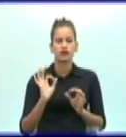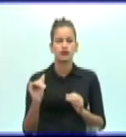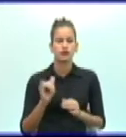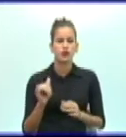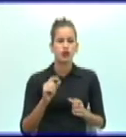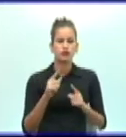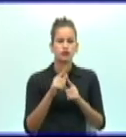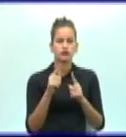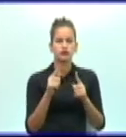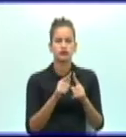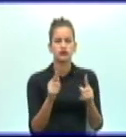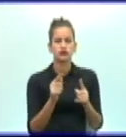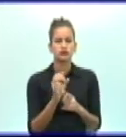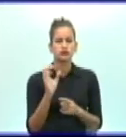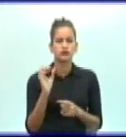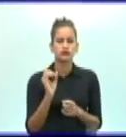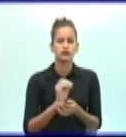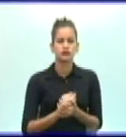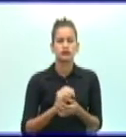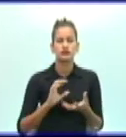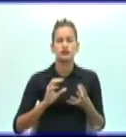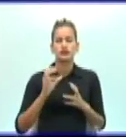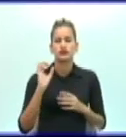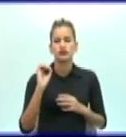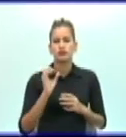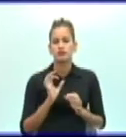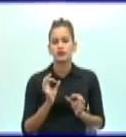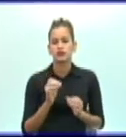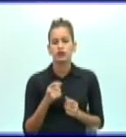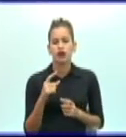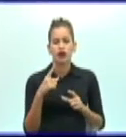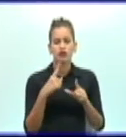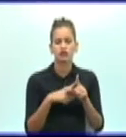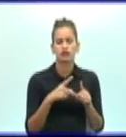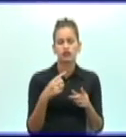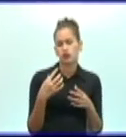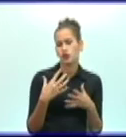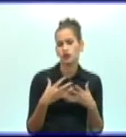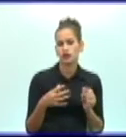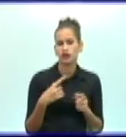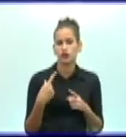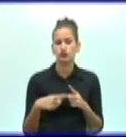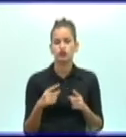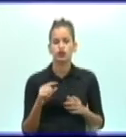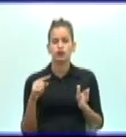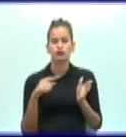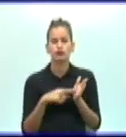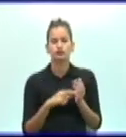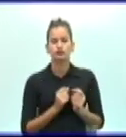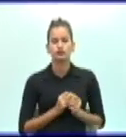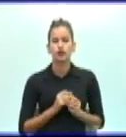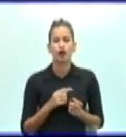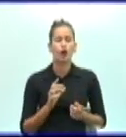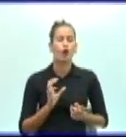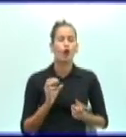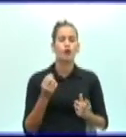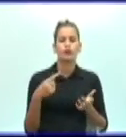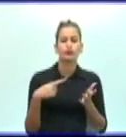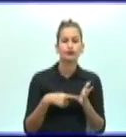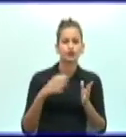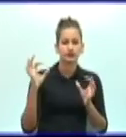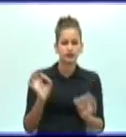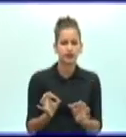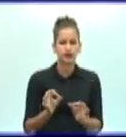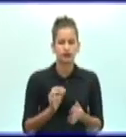formando con O el mismo ángulo que cualquier otro punto y su imagen. O es el único punto fijo, o sea, se